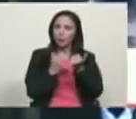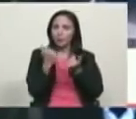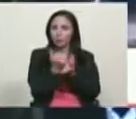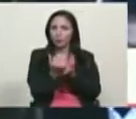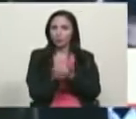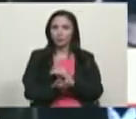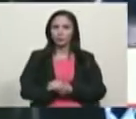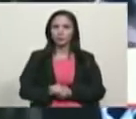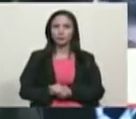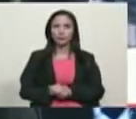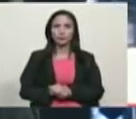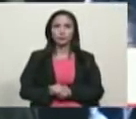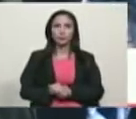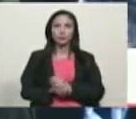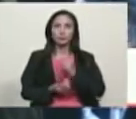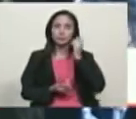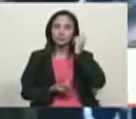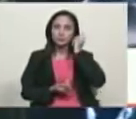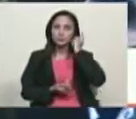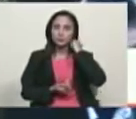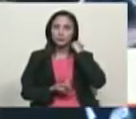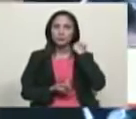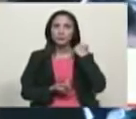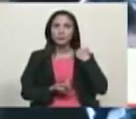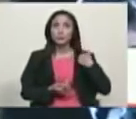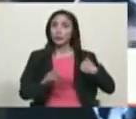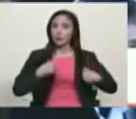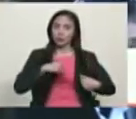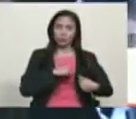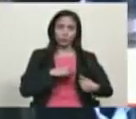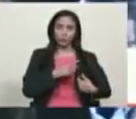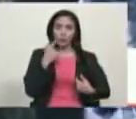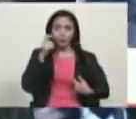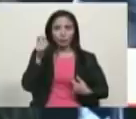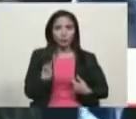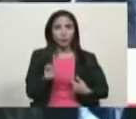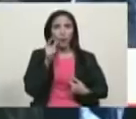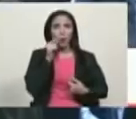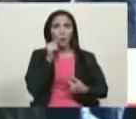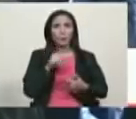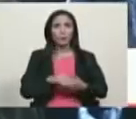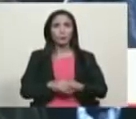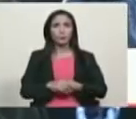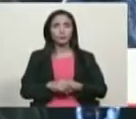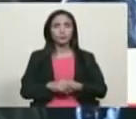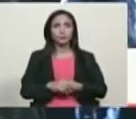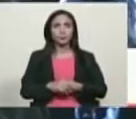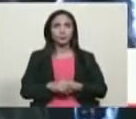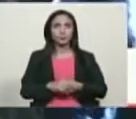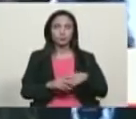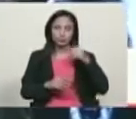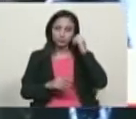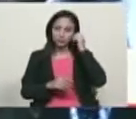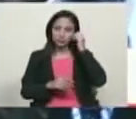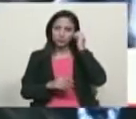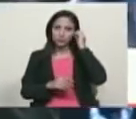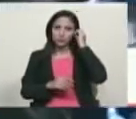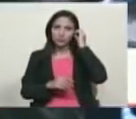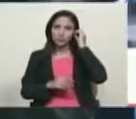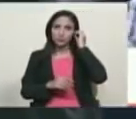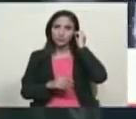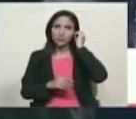red. Hoy nosotros tenemos aquí un experto que es Guerrita en llamamientos. Vaya,